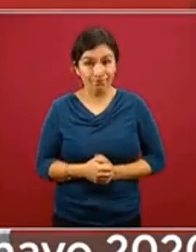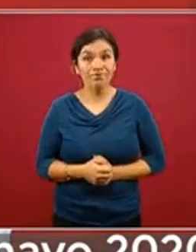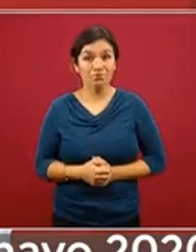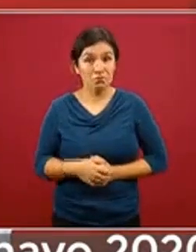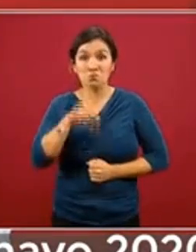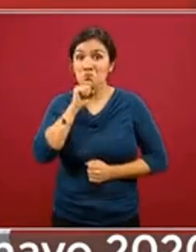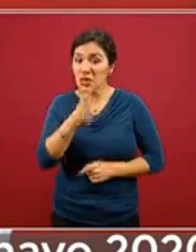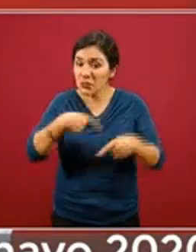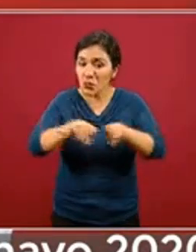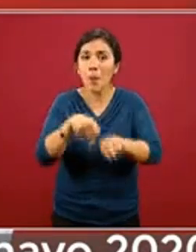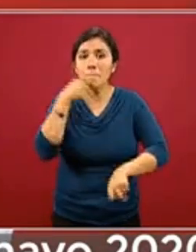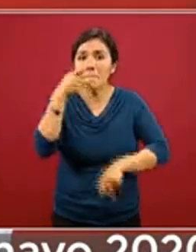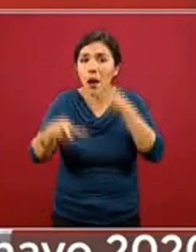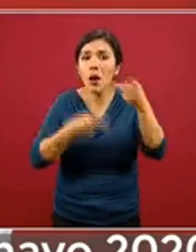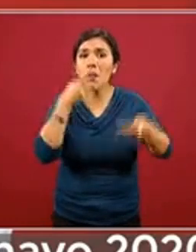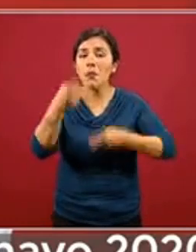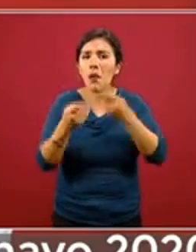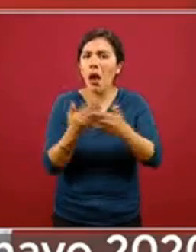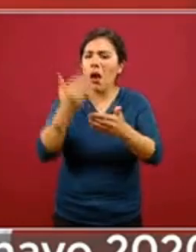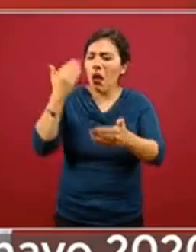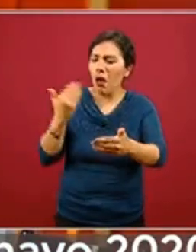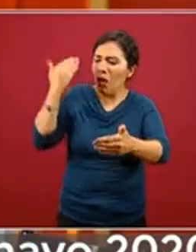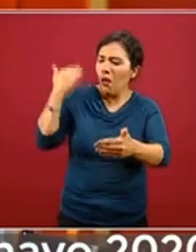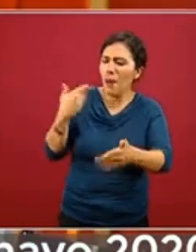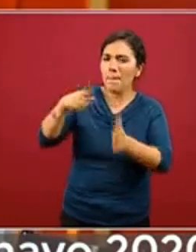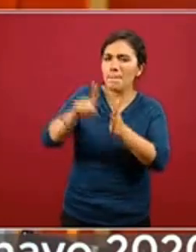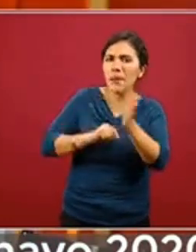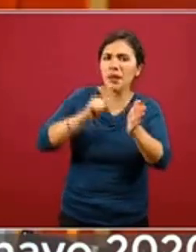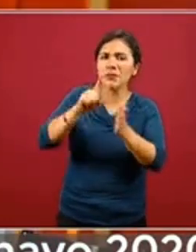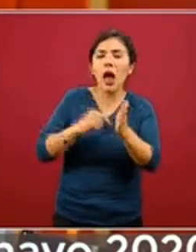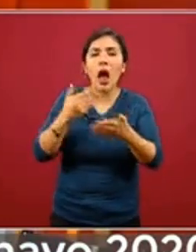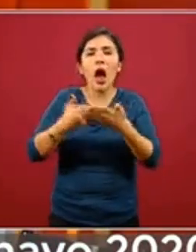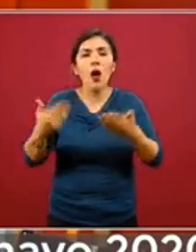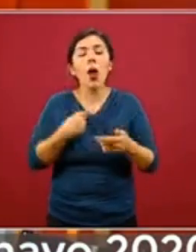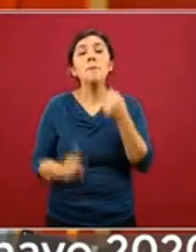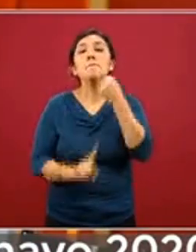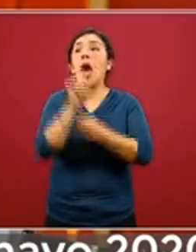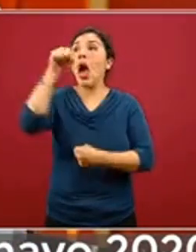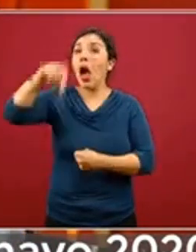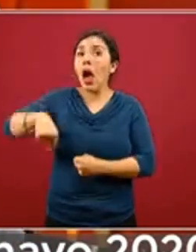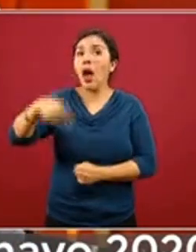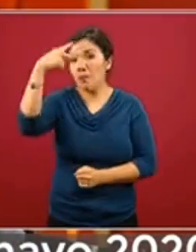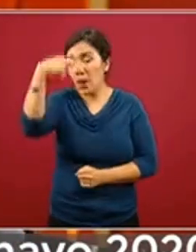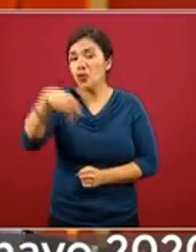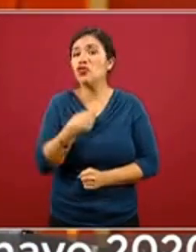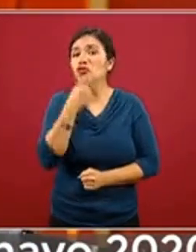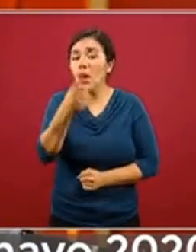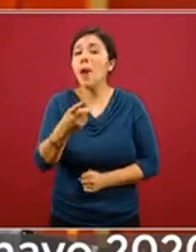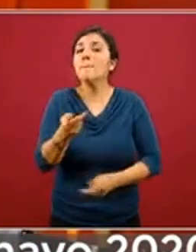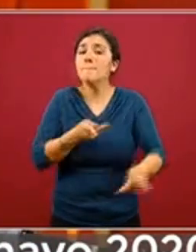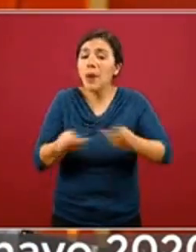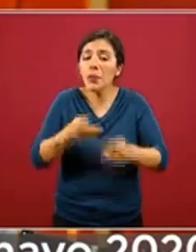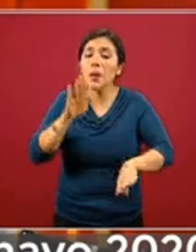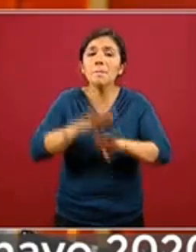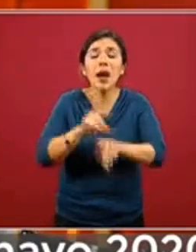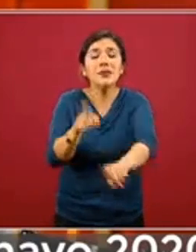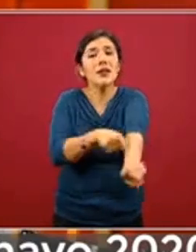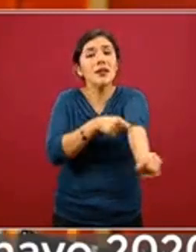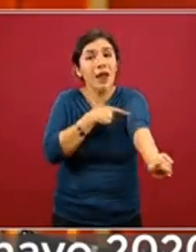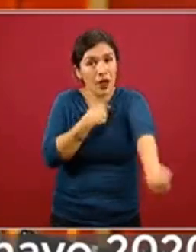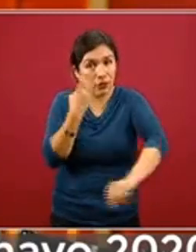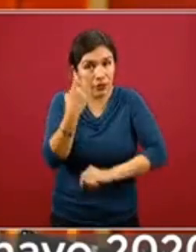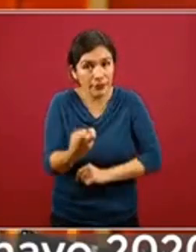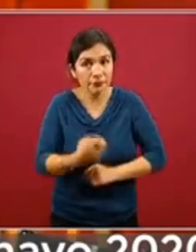Estas mismas palabras las usamos hace varios meses, antes de tener el primer caso en México, y dijimos, preparémonos para una epidemia